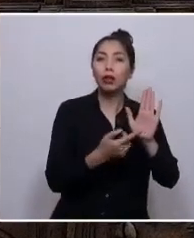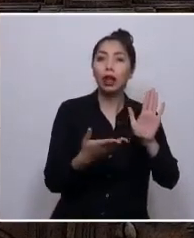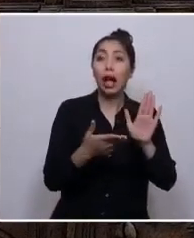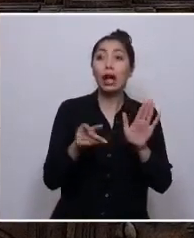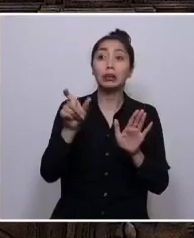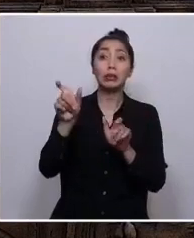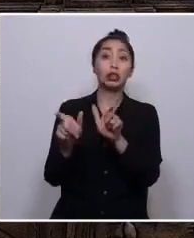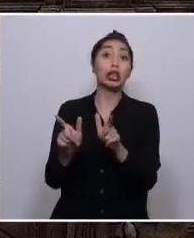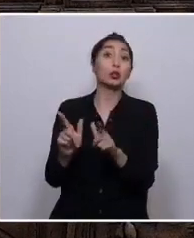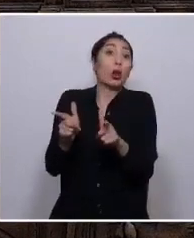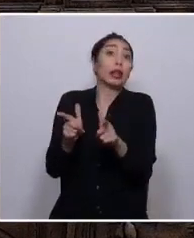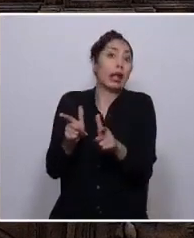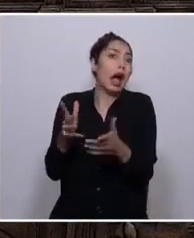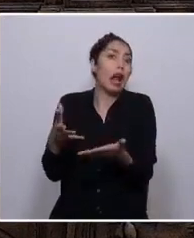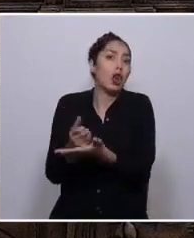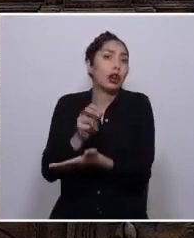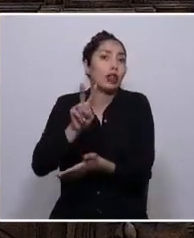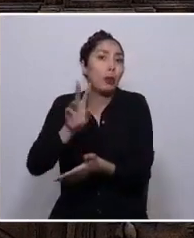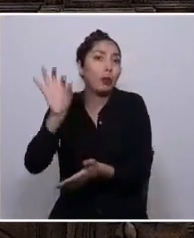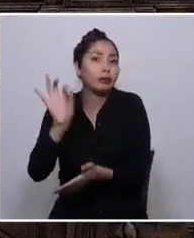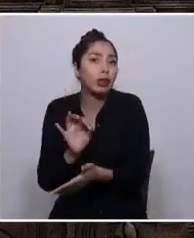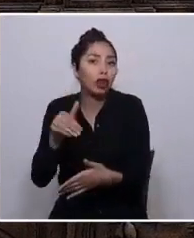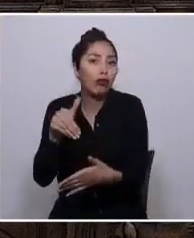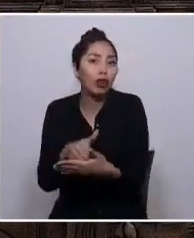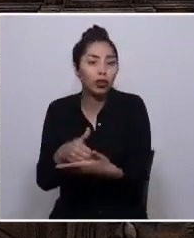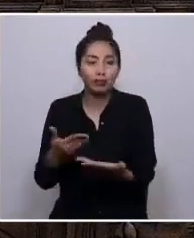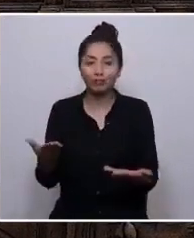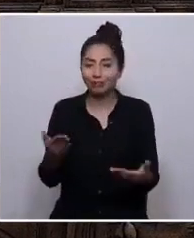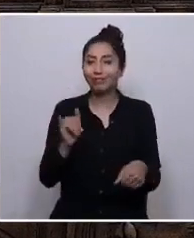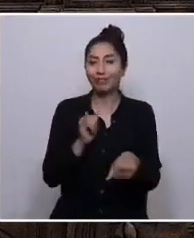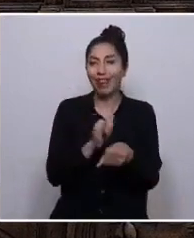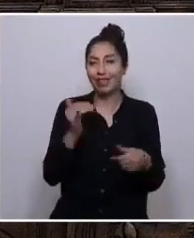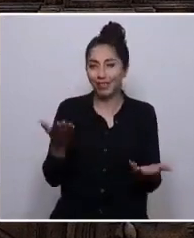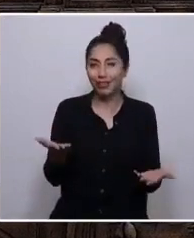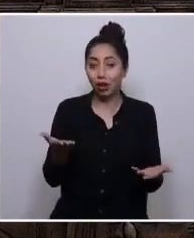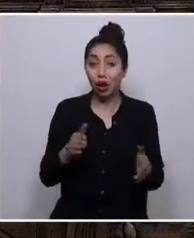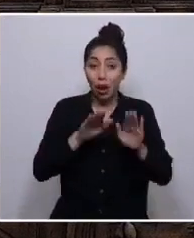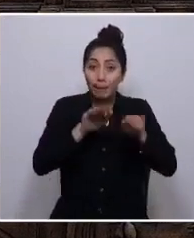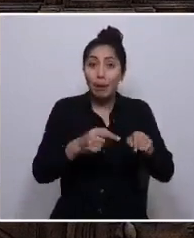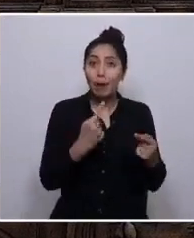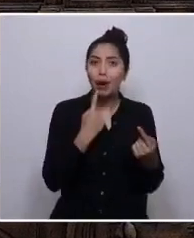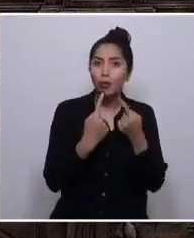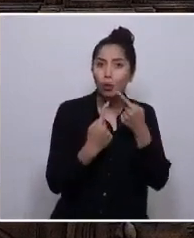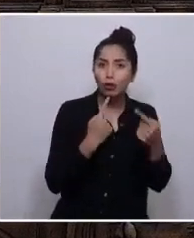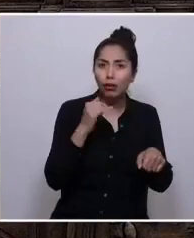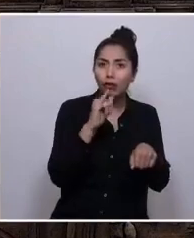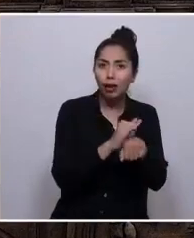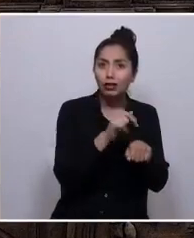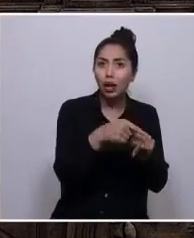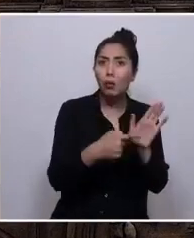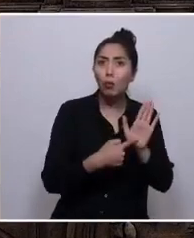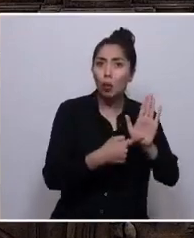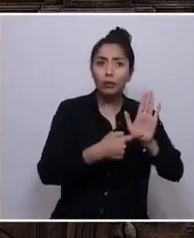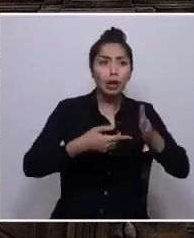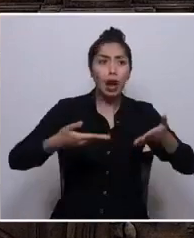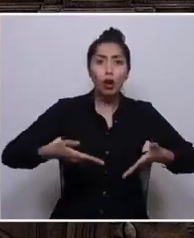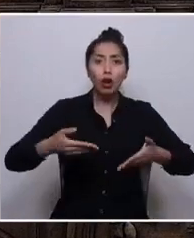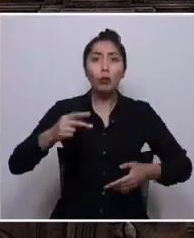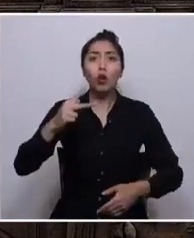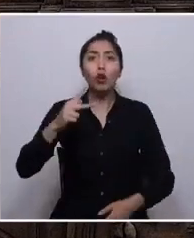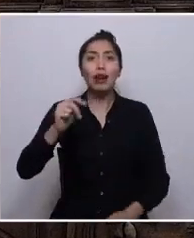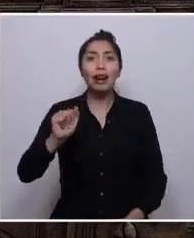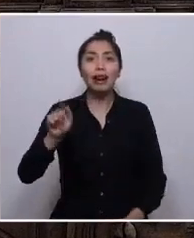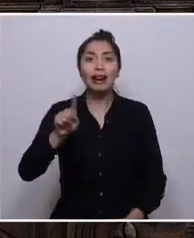lograríamos un 2 por ciento de los votos mismas encuestas que hoy señalan como el señor cast tome la